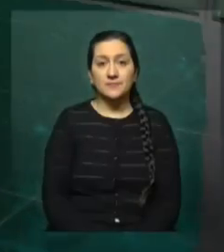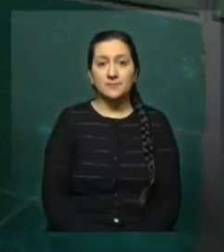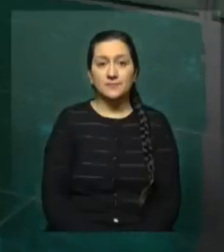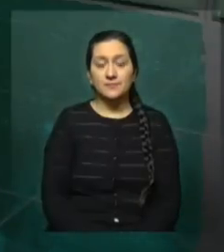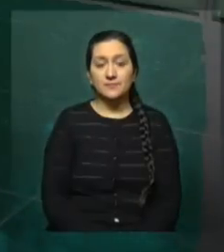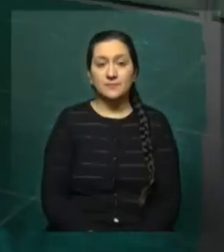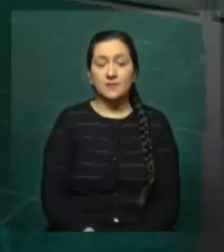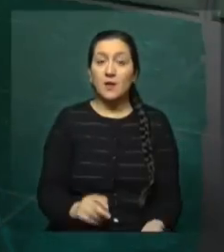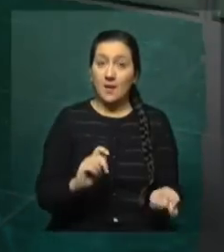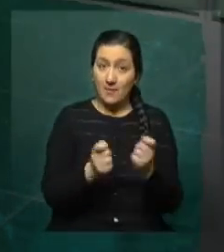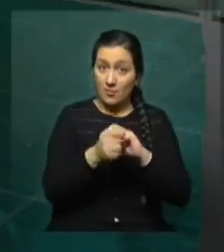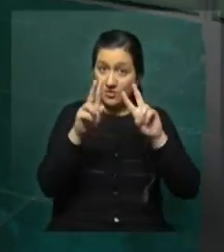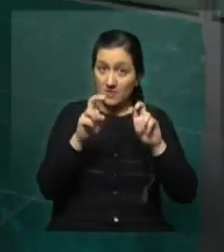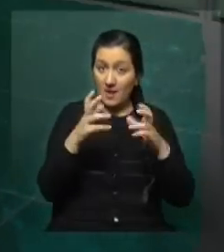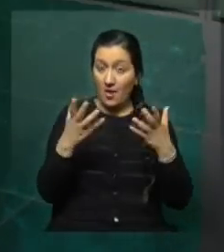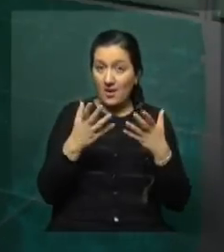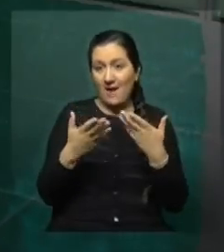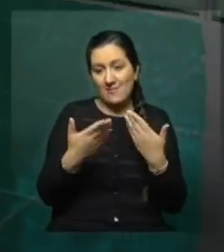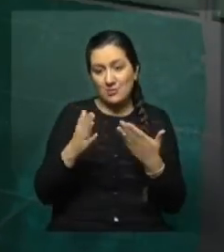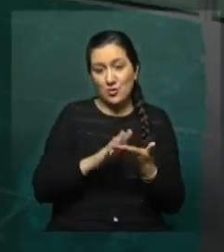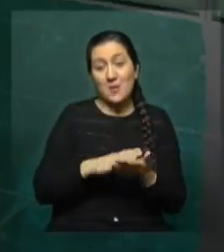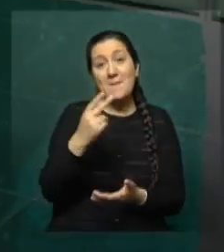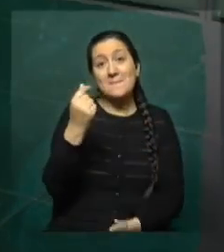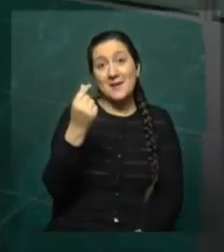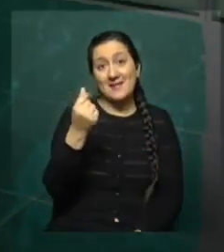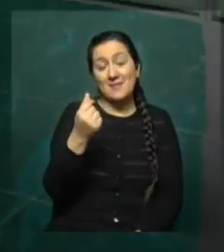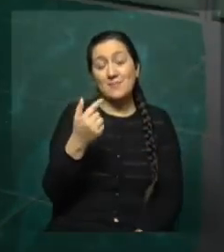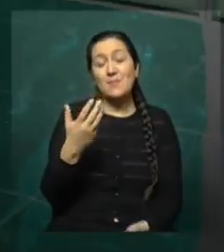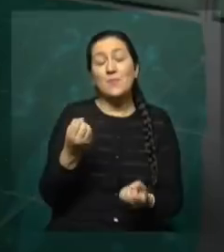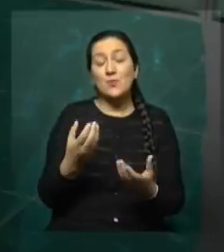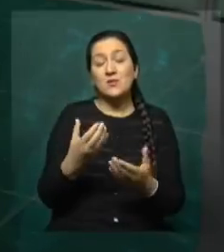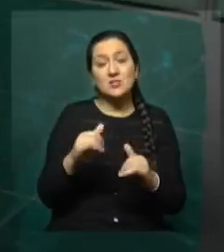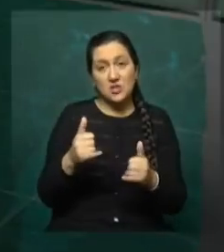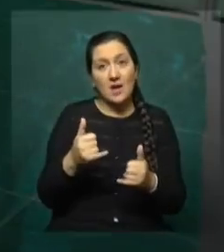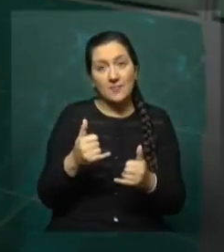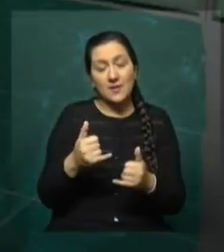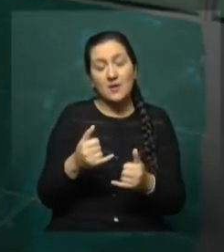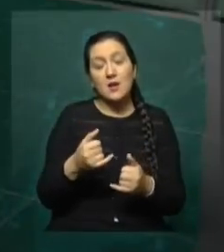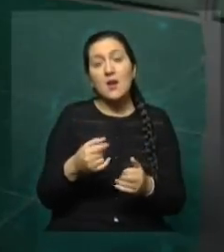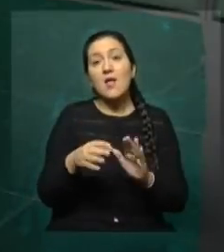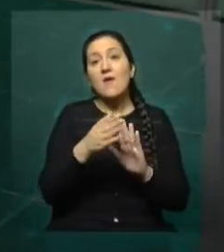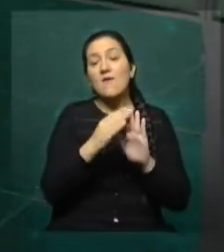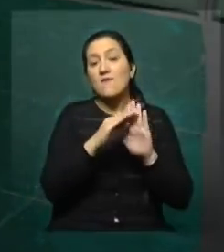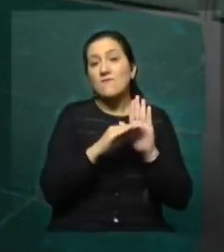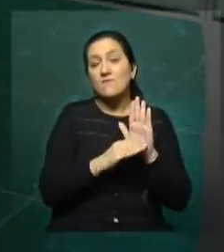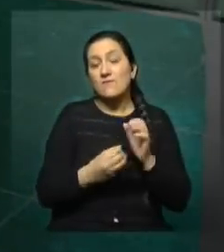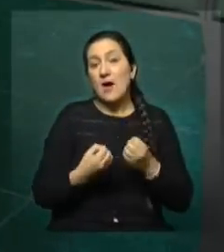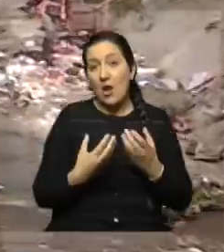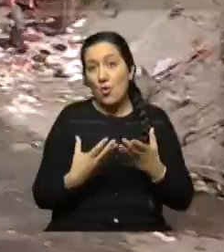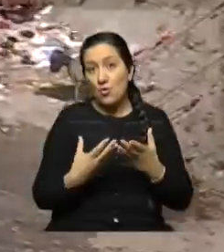cambiamos de tema y vamos a hablar de plata porque está vigente el nuevo valor de las multas para empresas que arrojan residuos de forma